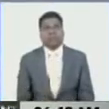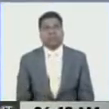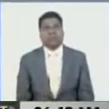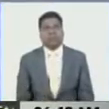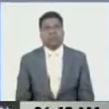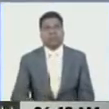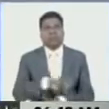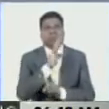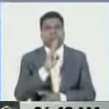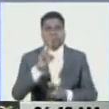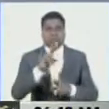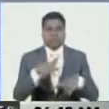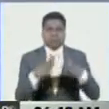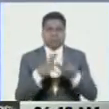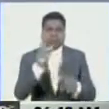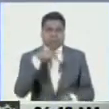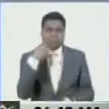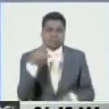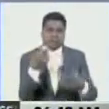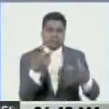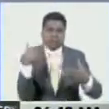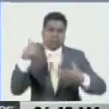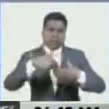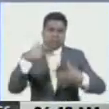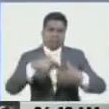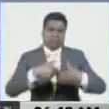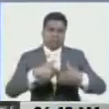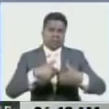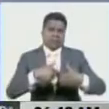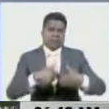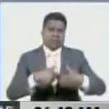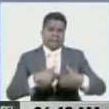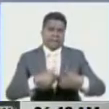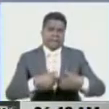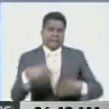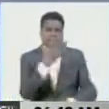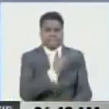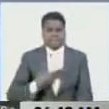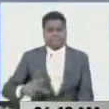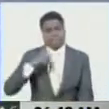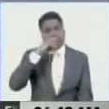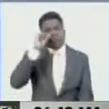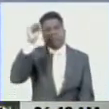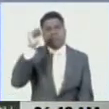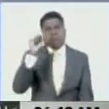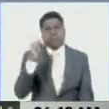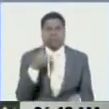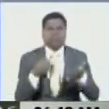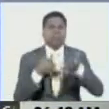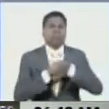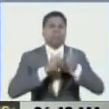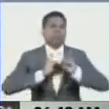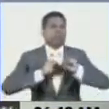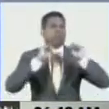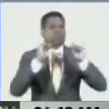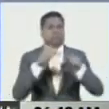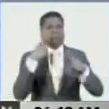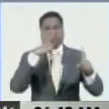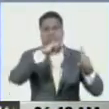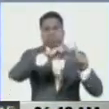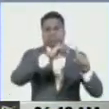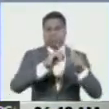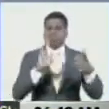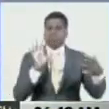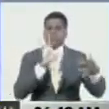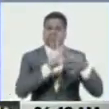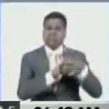respuesta. La política petrolera del presidente Nicolás Maduro, que ha tenido un impacto extraordinariamente positivo. Y la unión de las fuerzas, porque